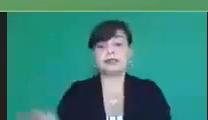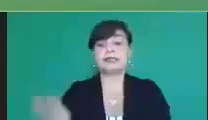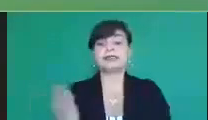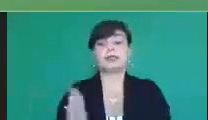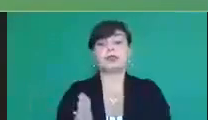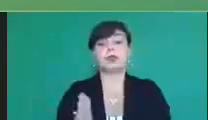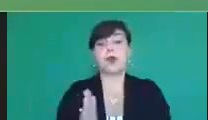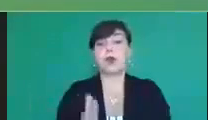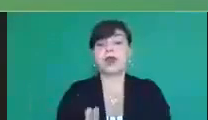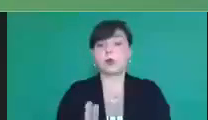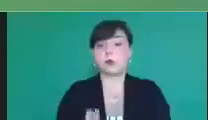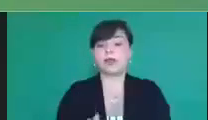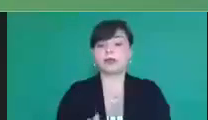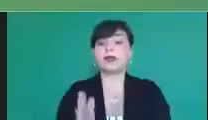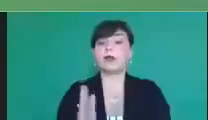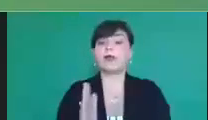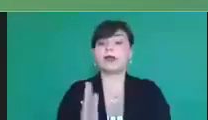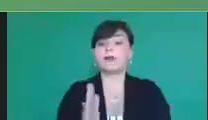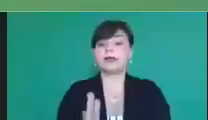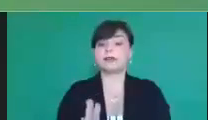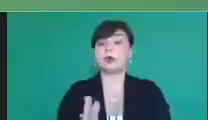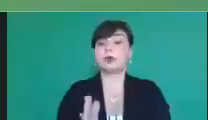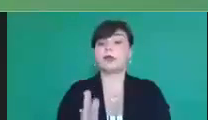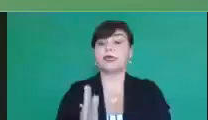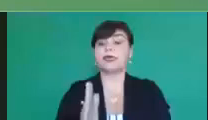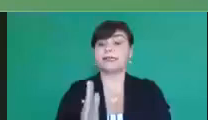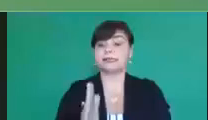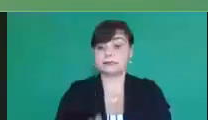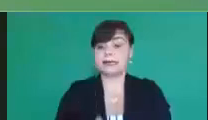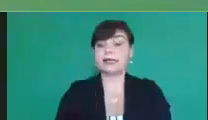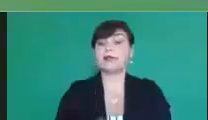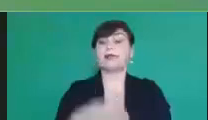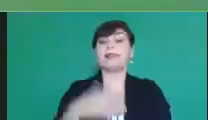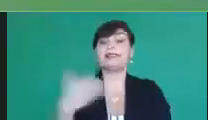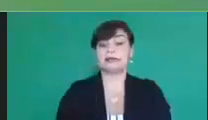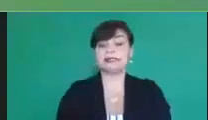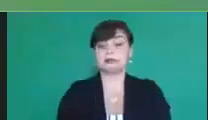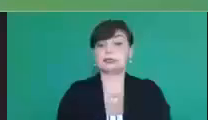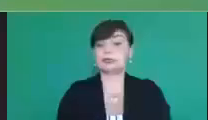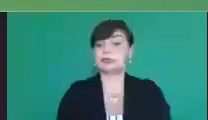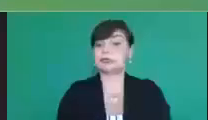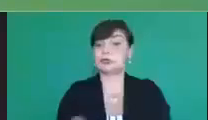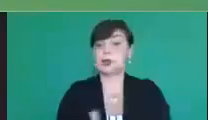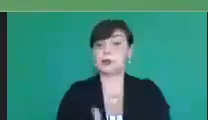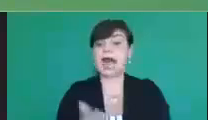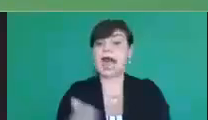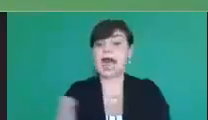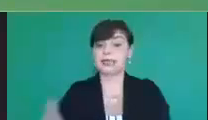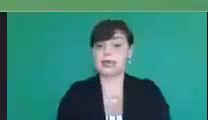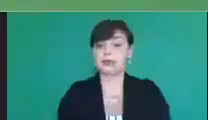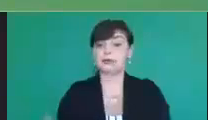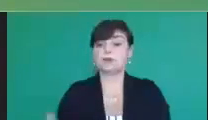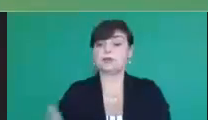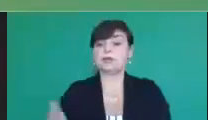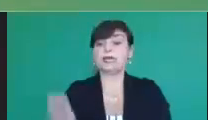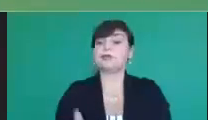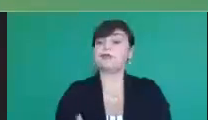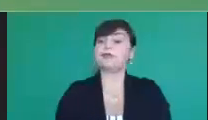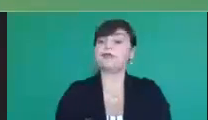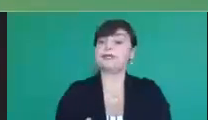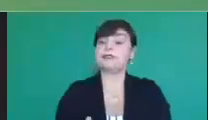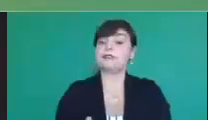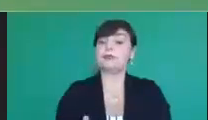se toma una muestra una vez por semana, pero el establecimiento sí lo toma a diario. Y esto es